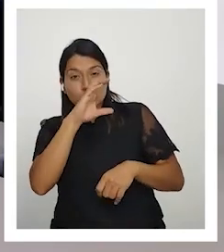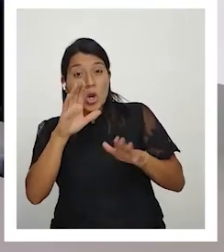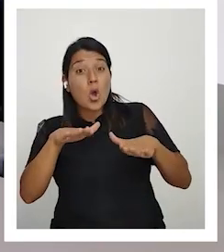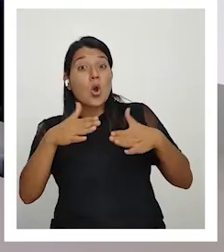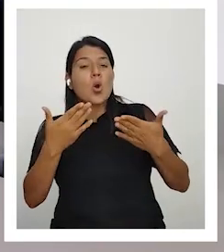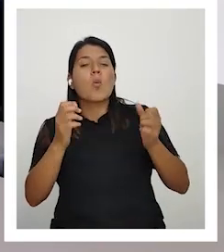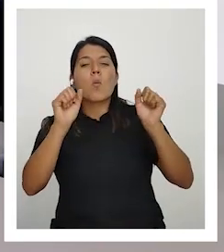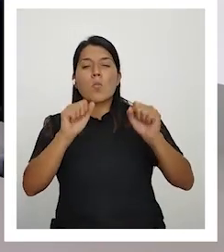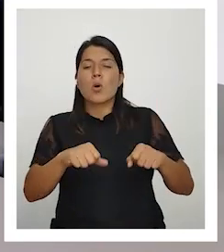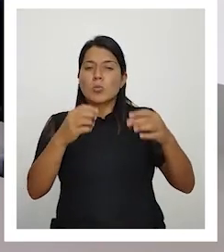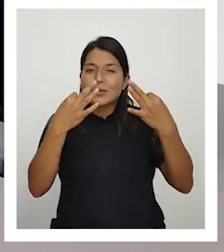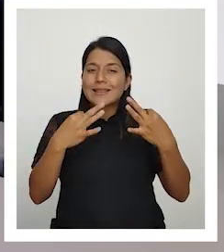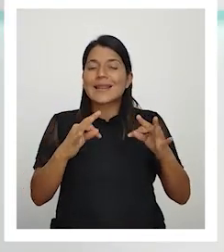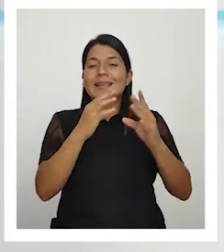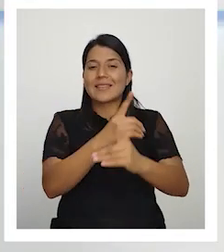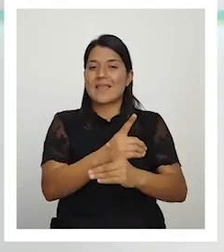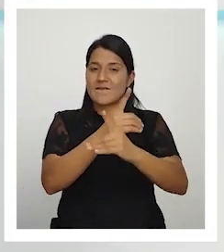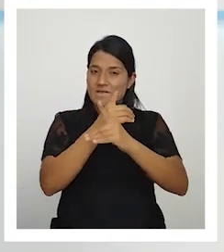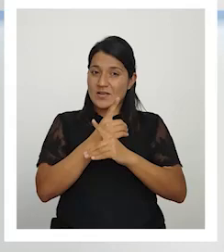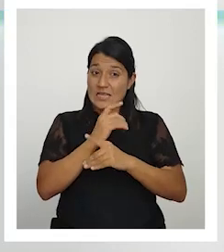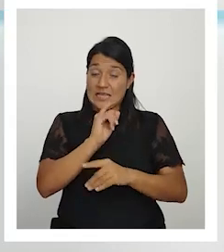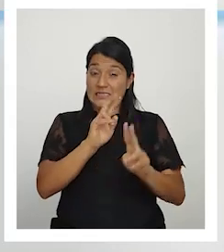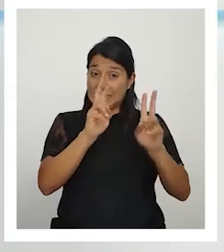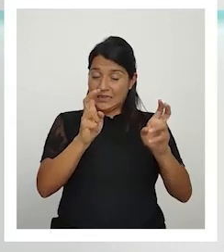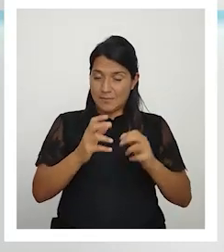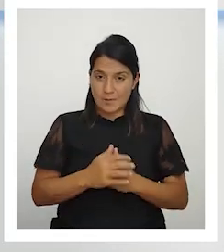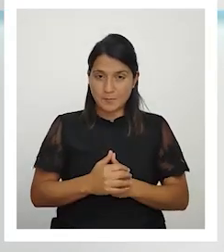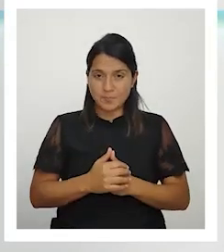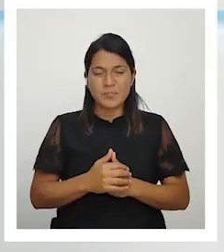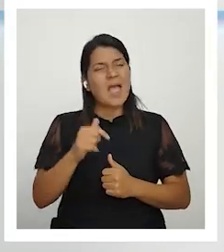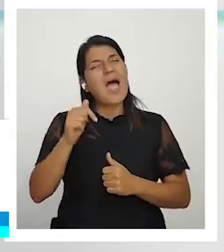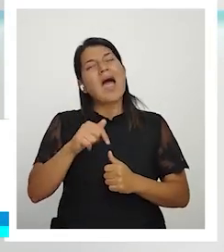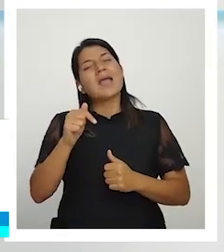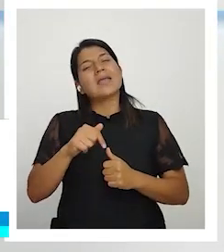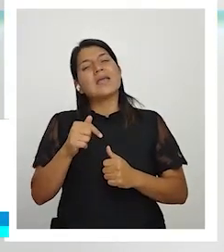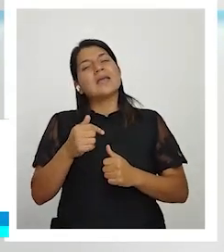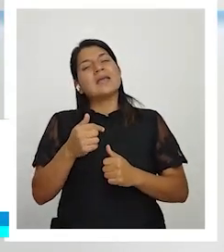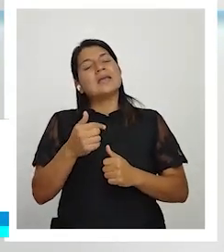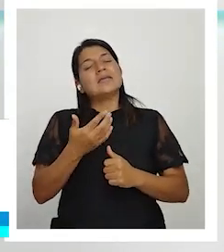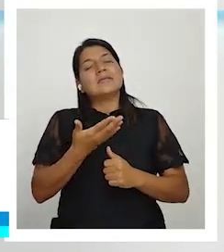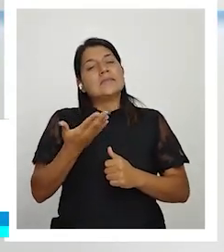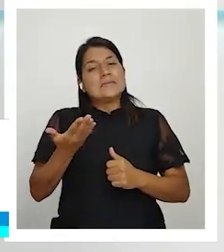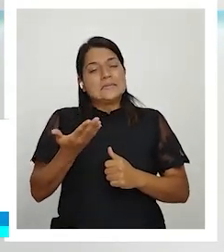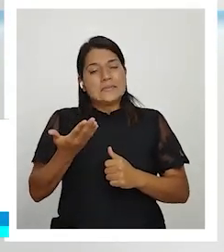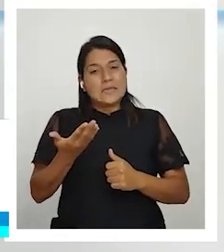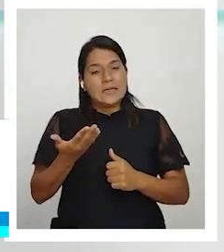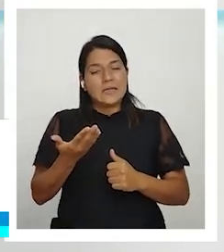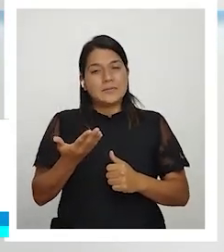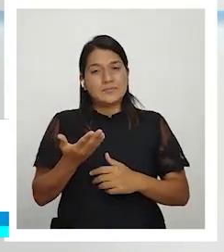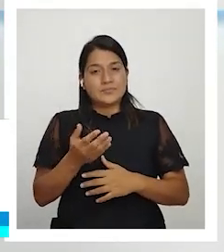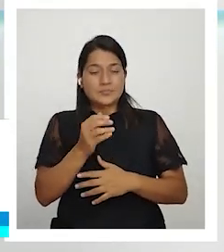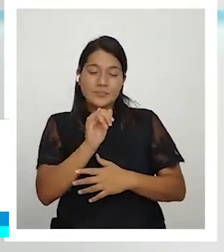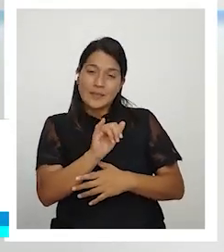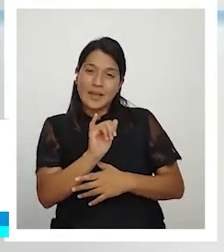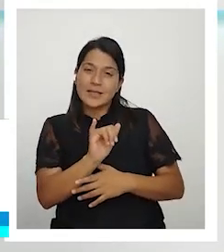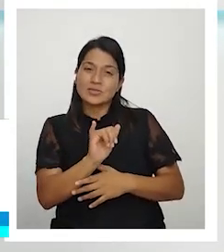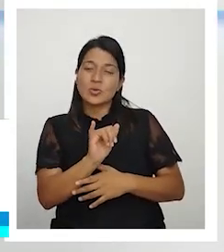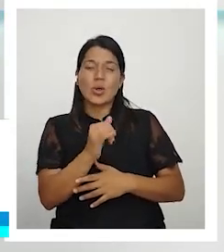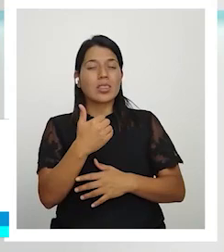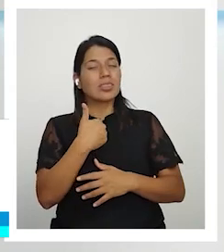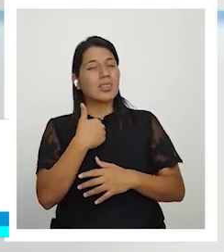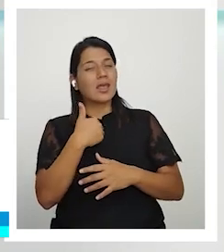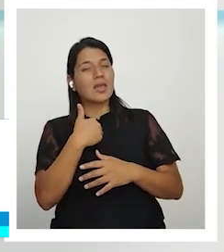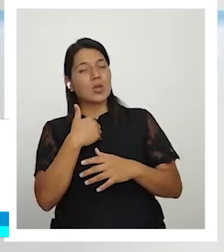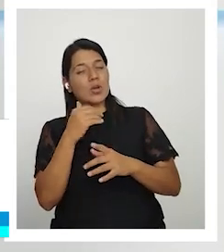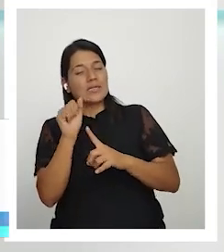tratar de defender un tema. Aquí el asunto es nada más que esto pues tiene un contexto un poco complicado,